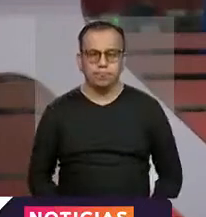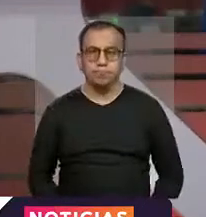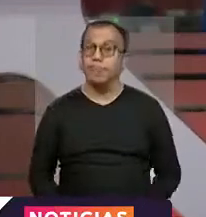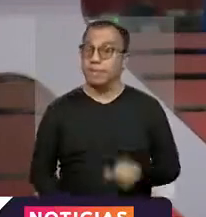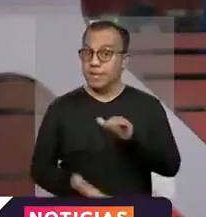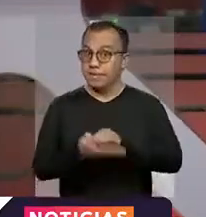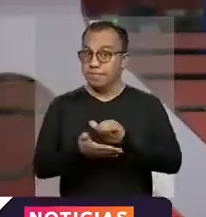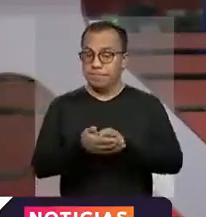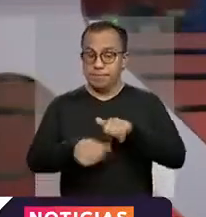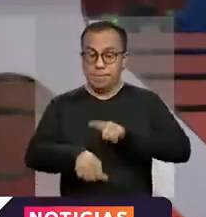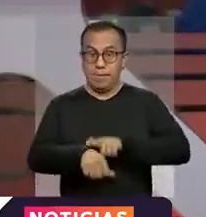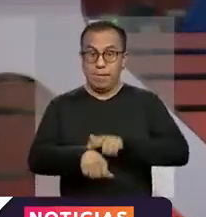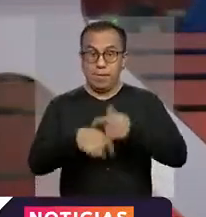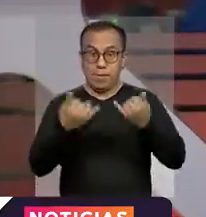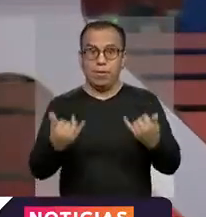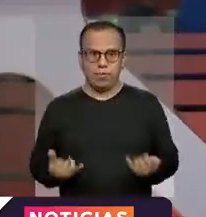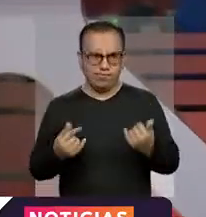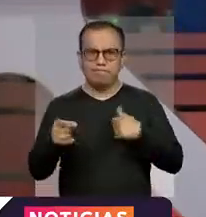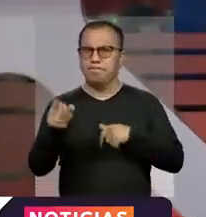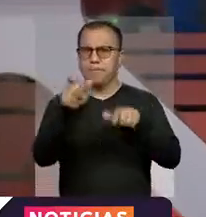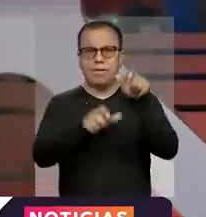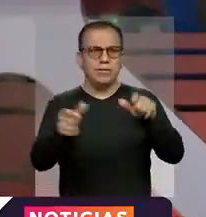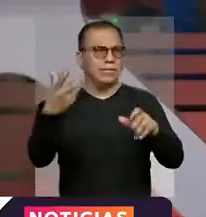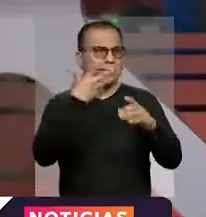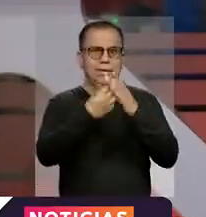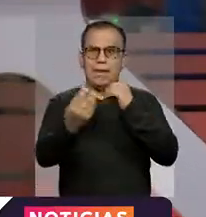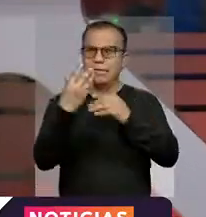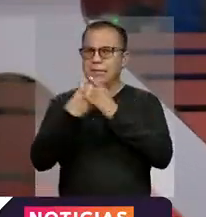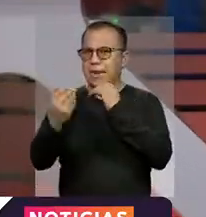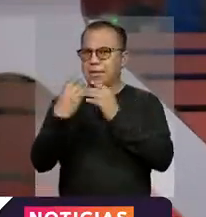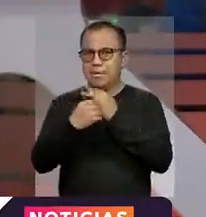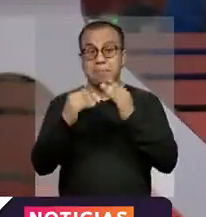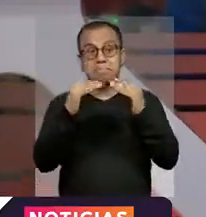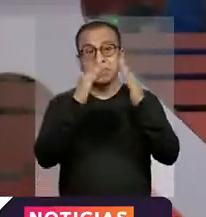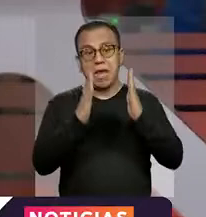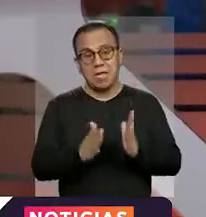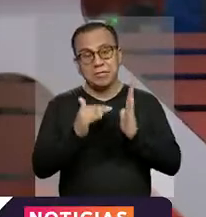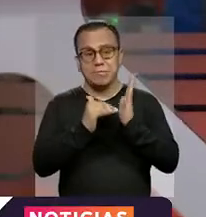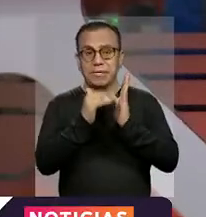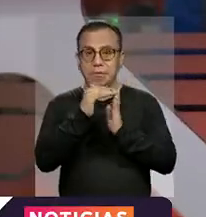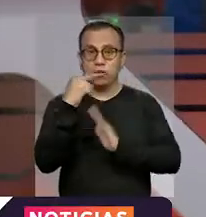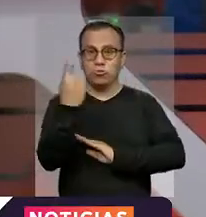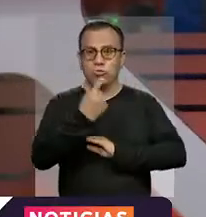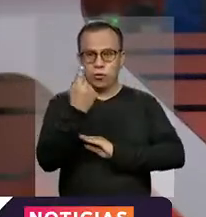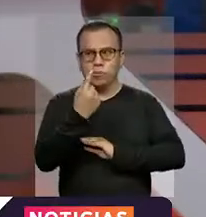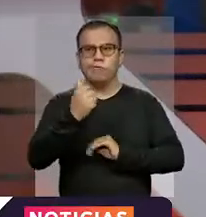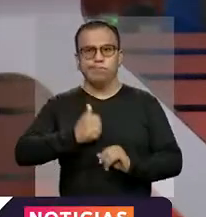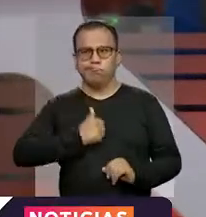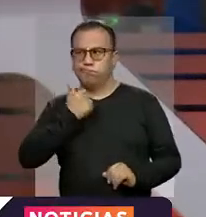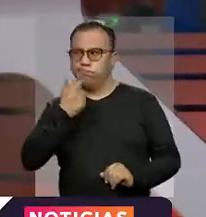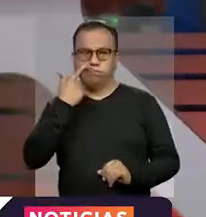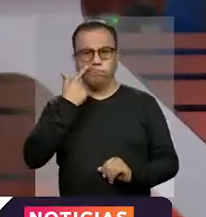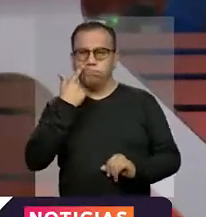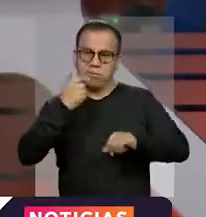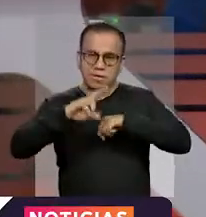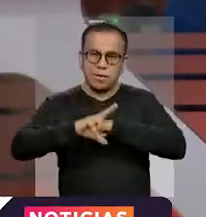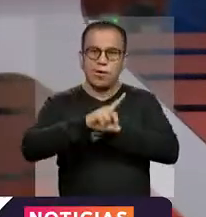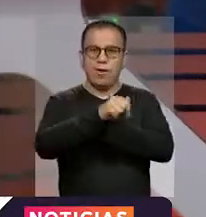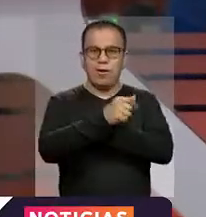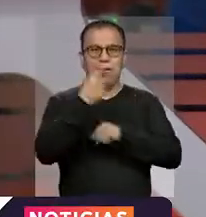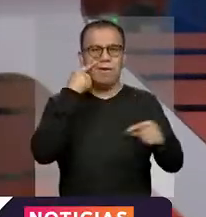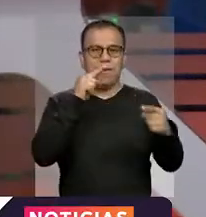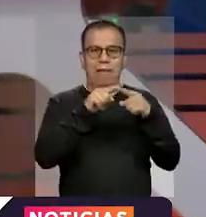Por estas épocas, cientos de ciudadanos salen de viaje y dejan su residencia sola. Los delincuentes aprovechan para cometer hurto. Las